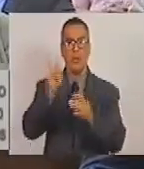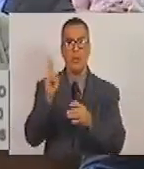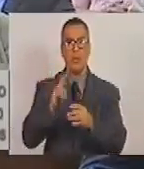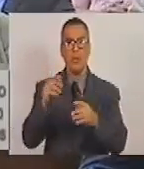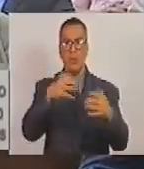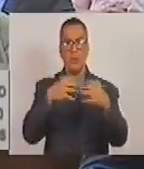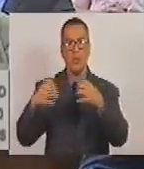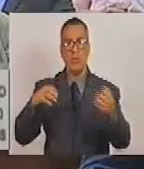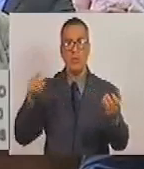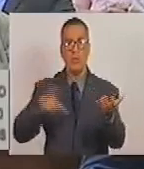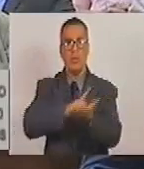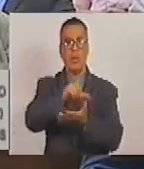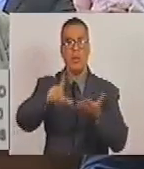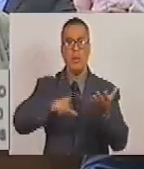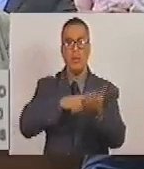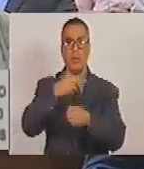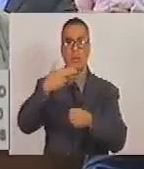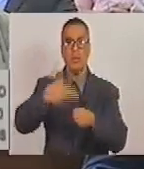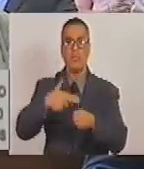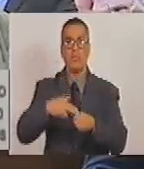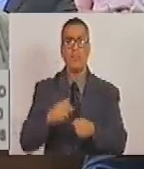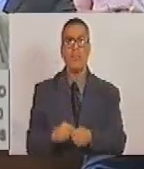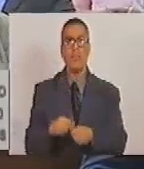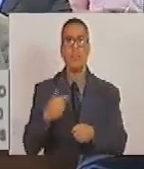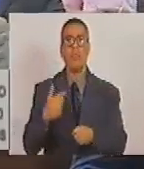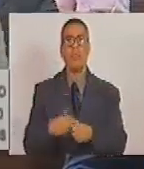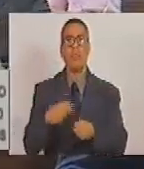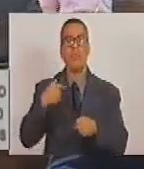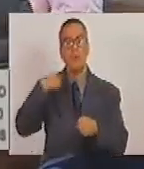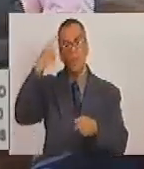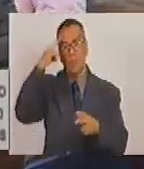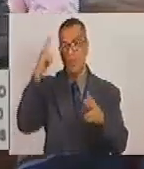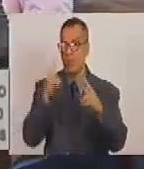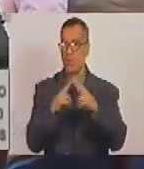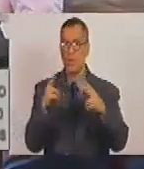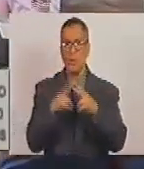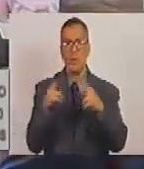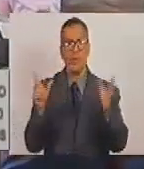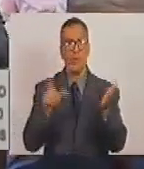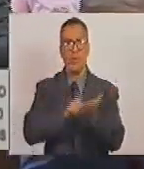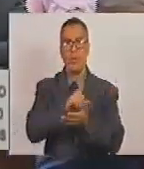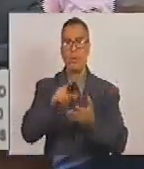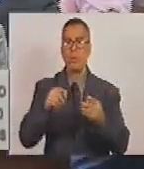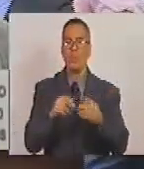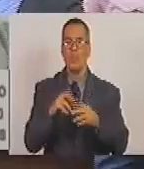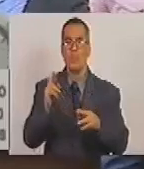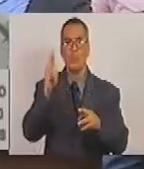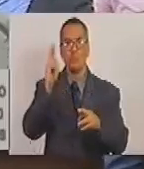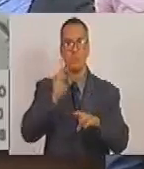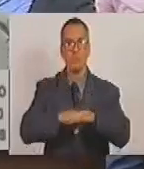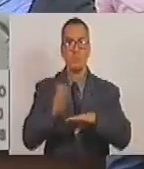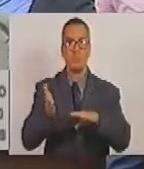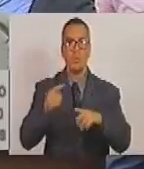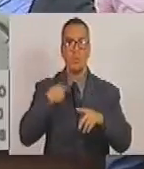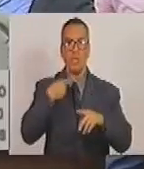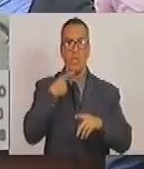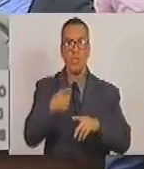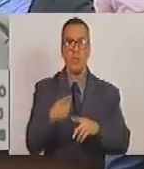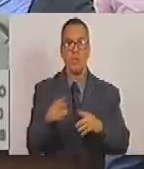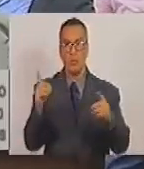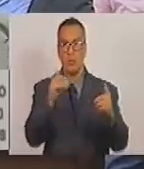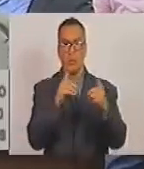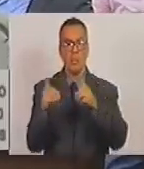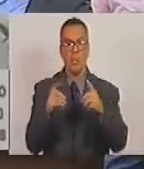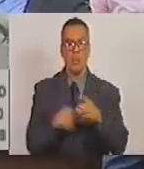fue la batalla naval del lago de Maracaibo. Por razones que desconocemos, por razones que no vale la pena